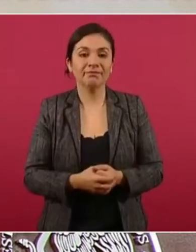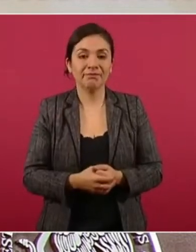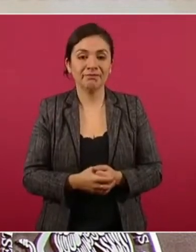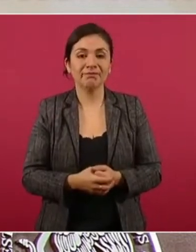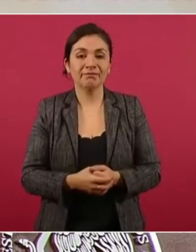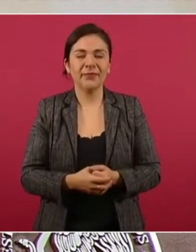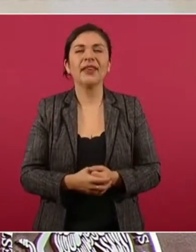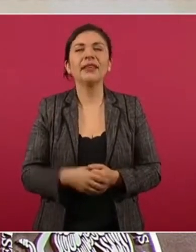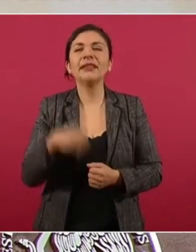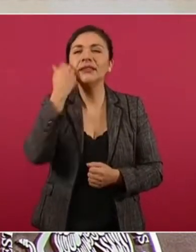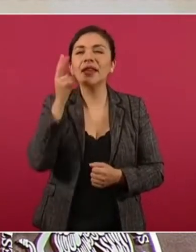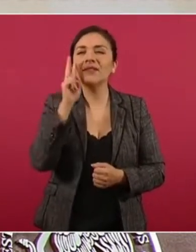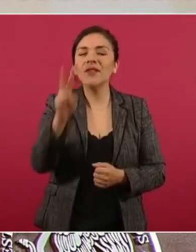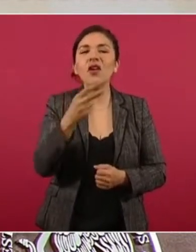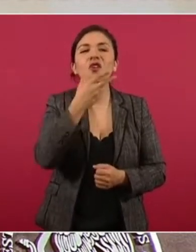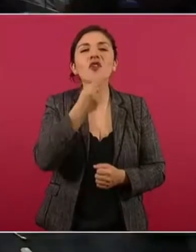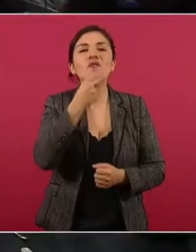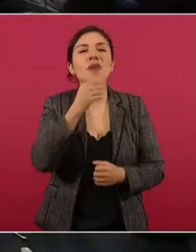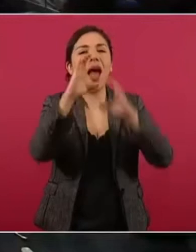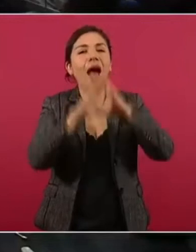A ver si consigues a mi paisano Chicoche